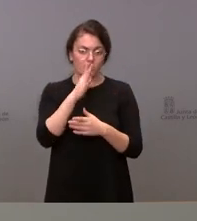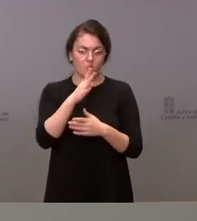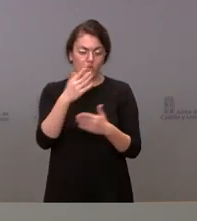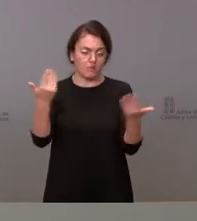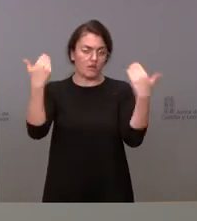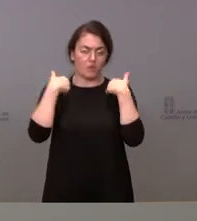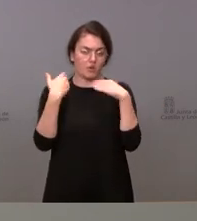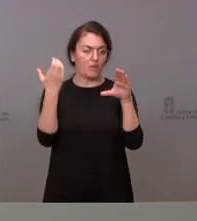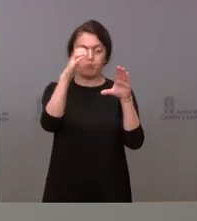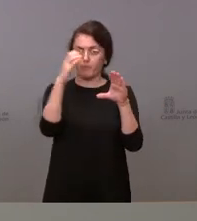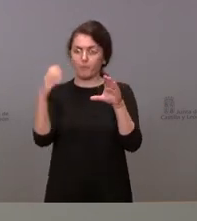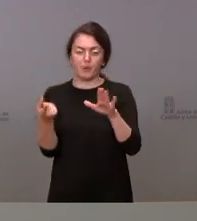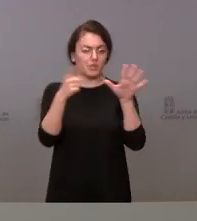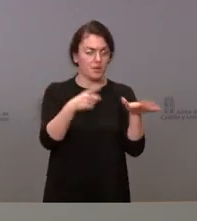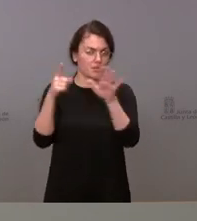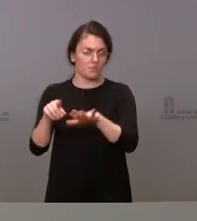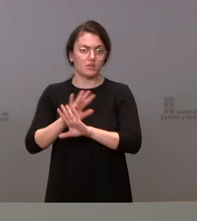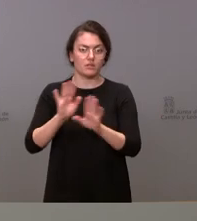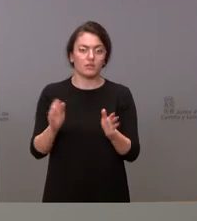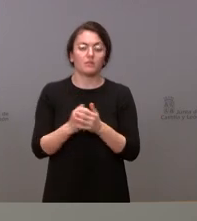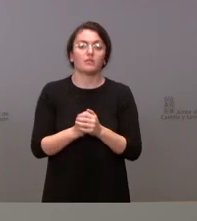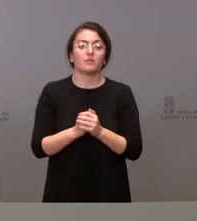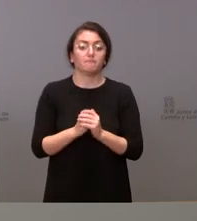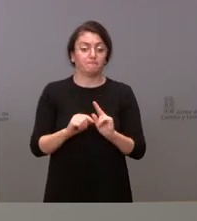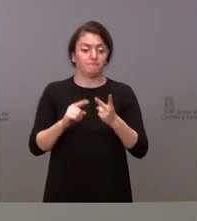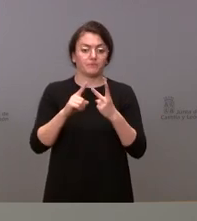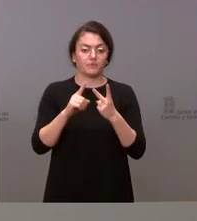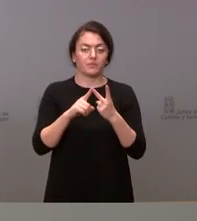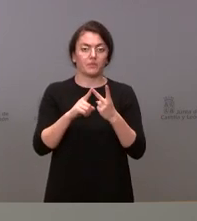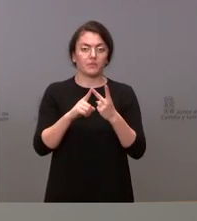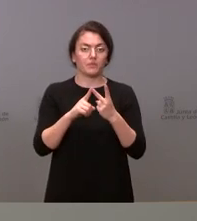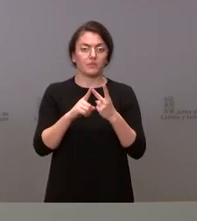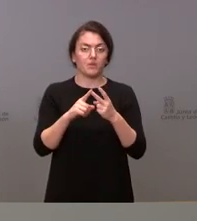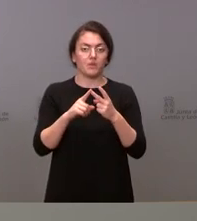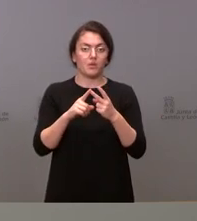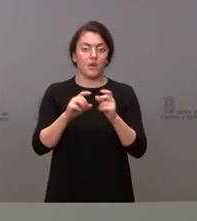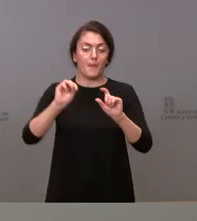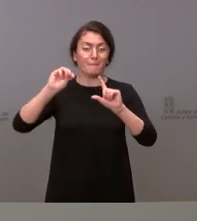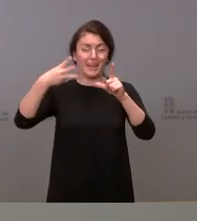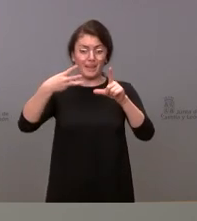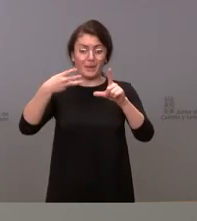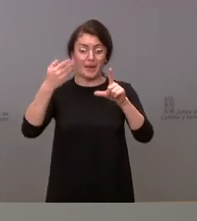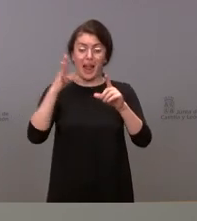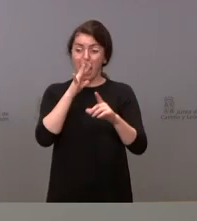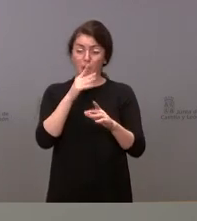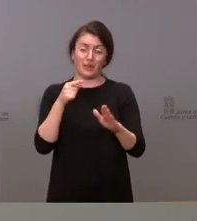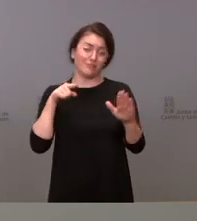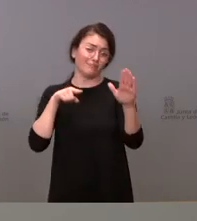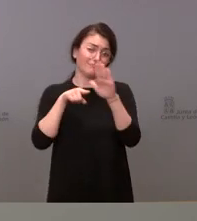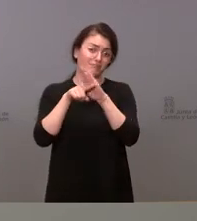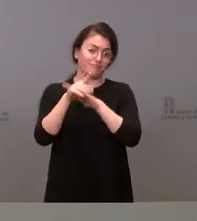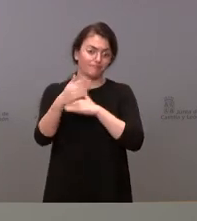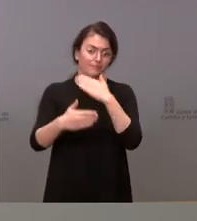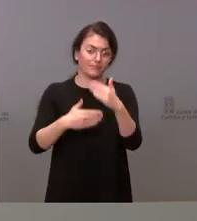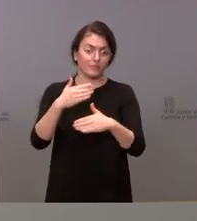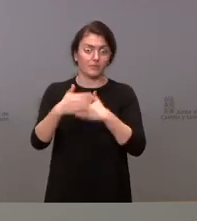web. En segundo lugar, como bien sabe y ha podido consultar, ese portal web está actualmente desarrollándose por la